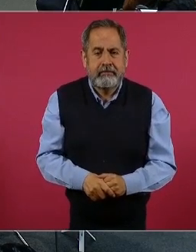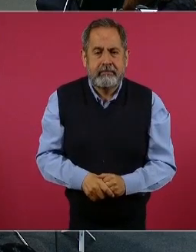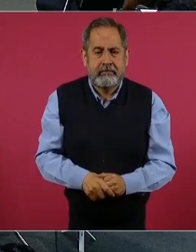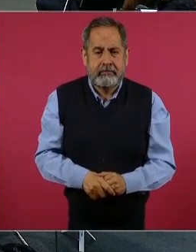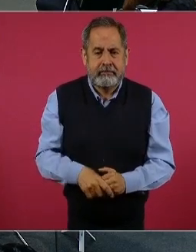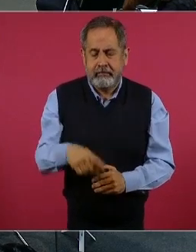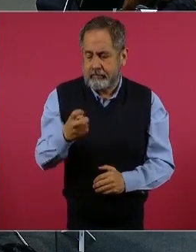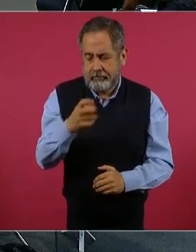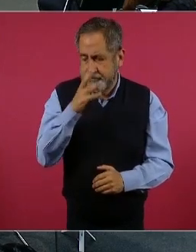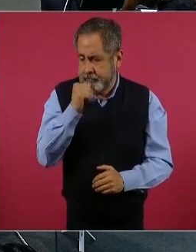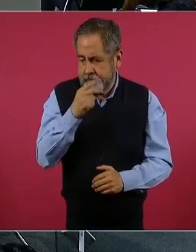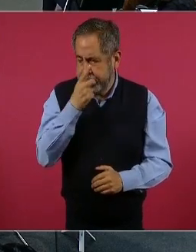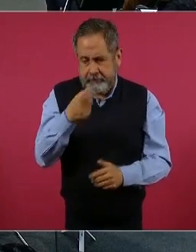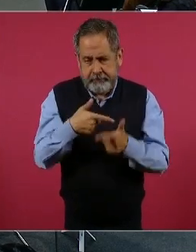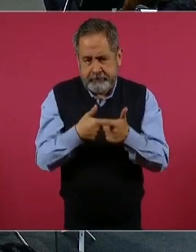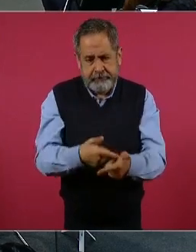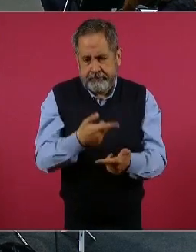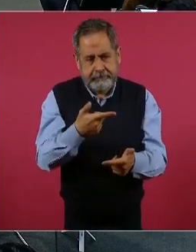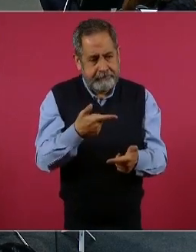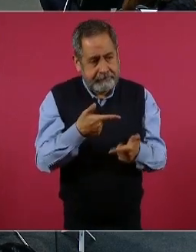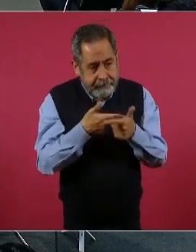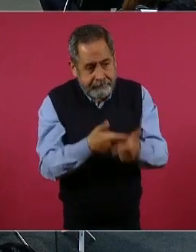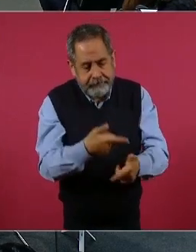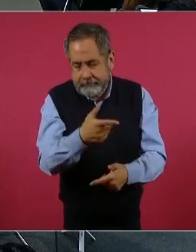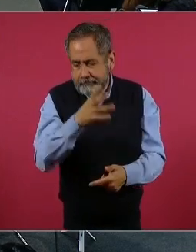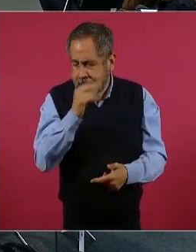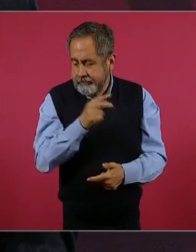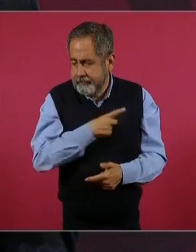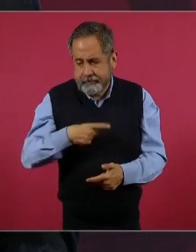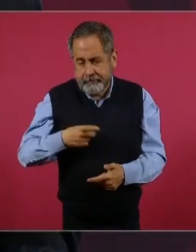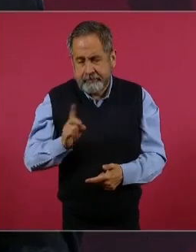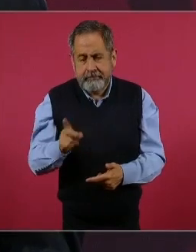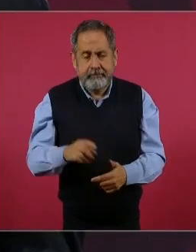Eso no puede seguir así.